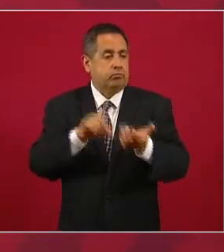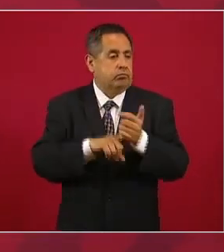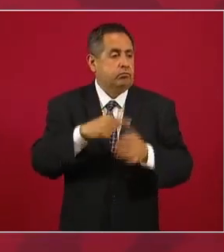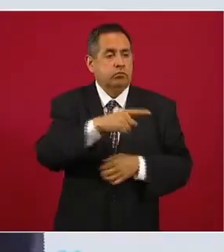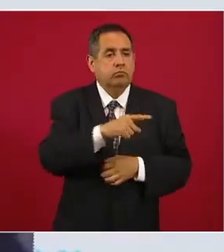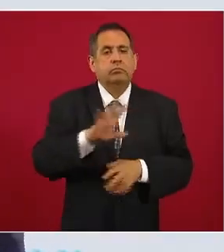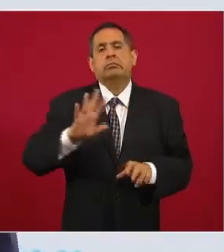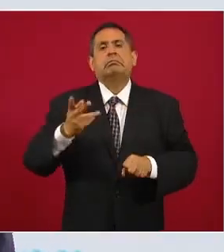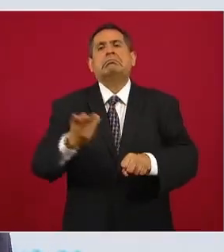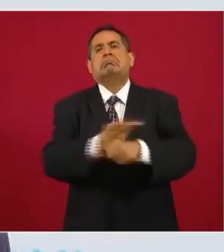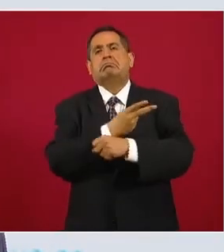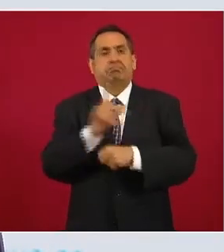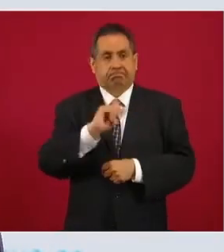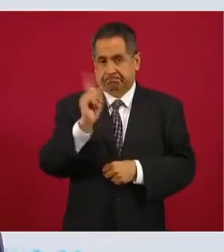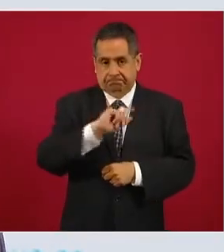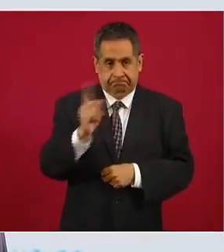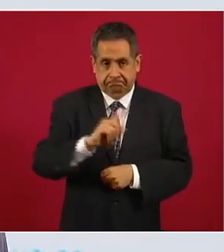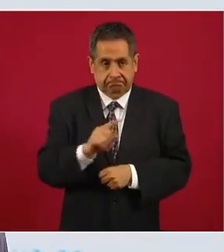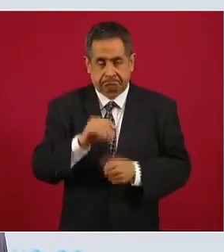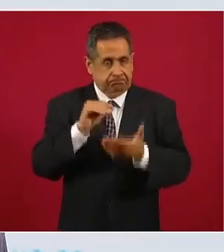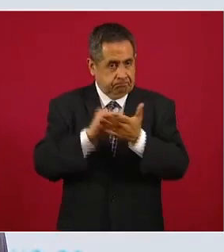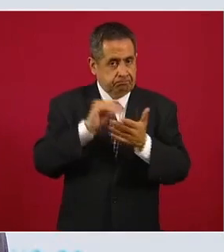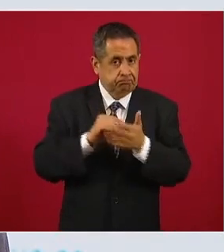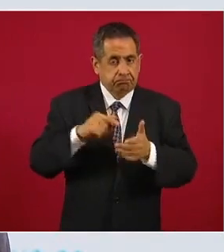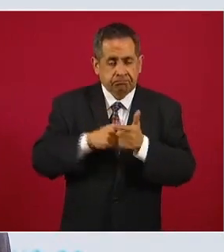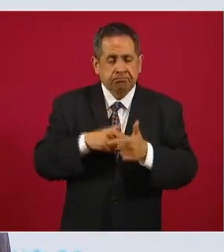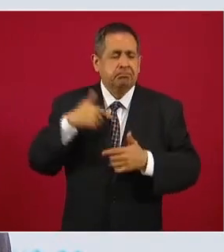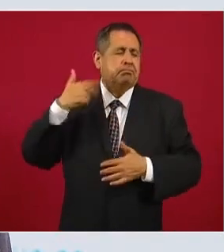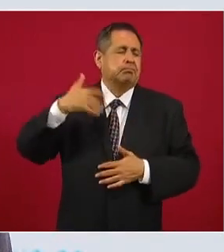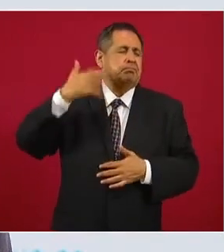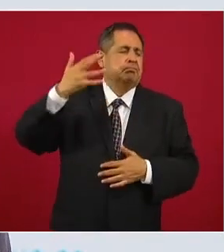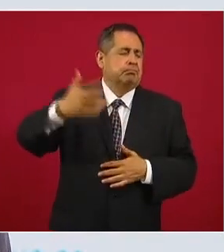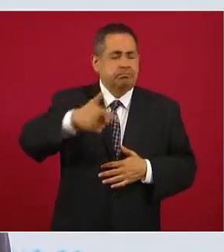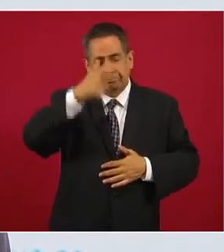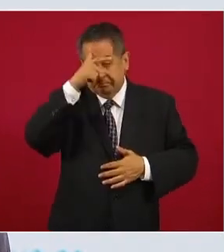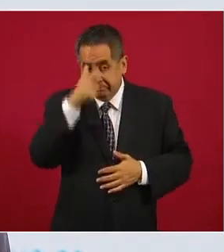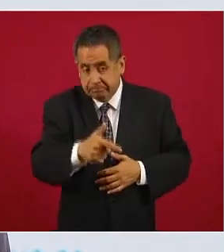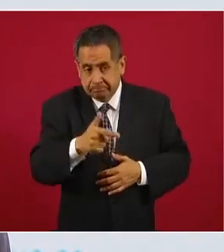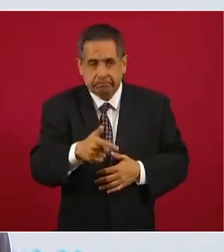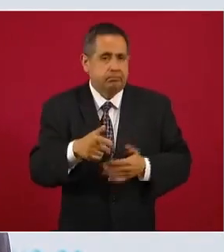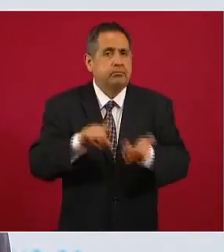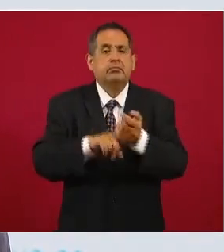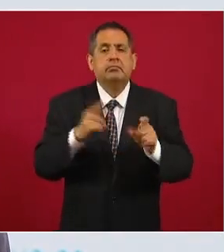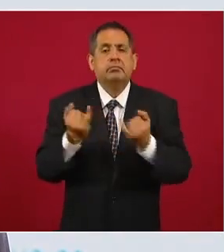imprescriptibles que los mencionados habrían cometido